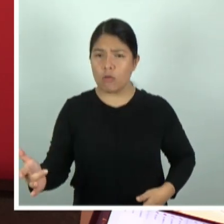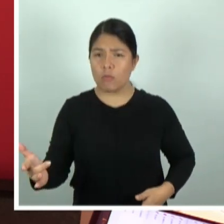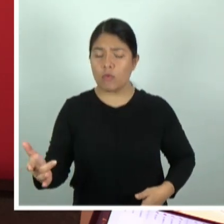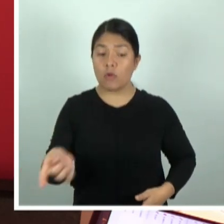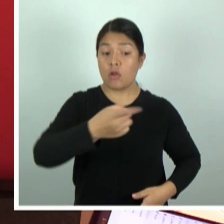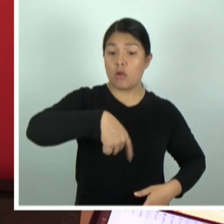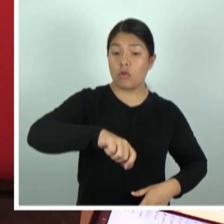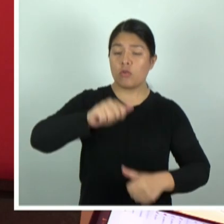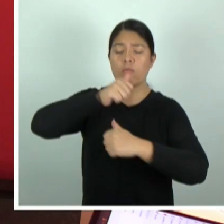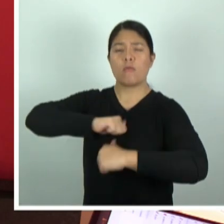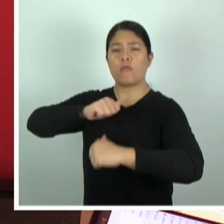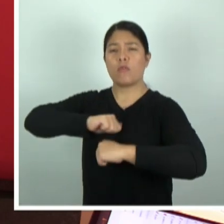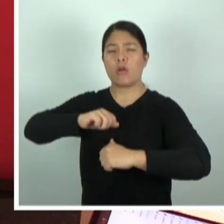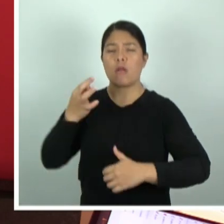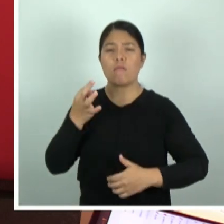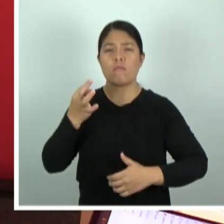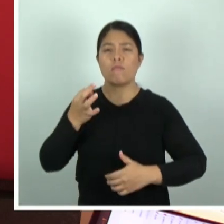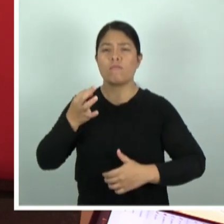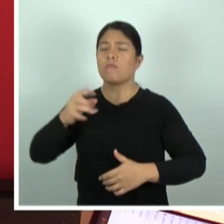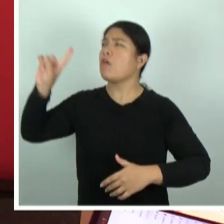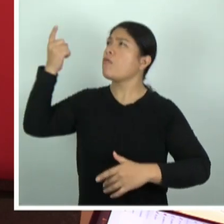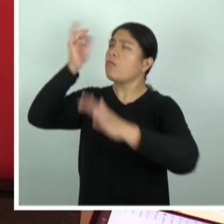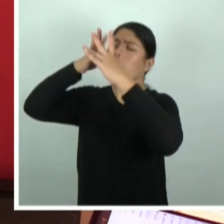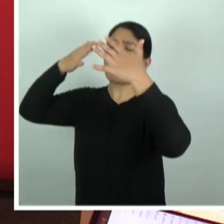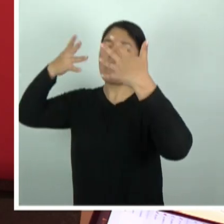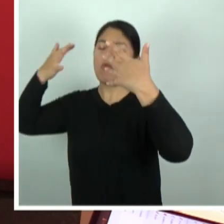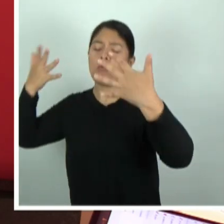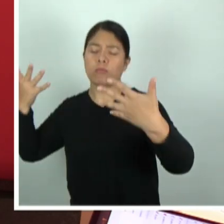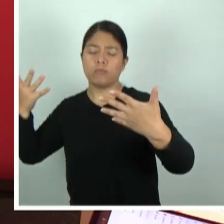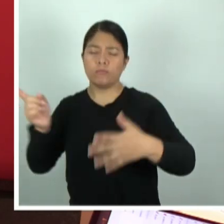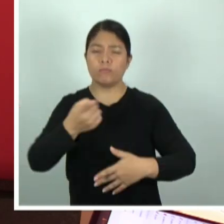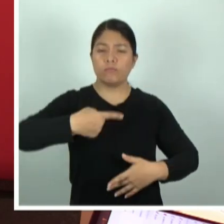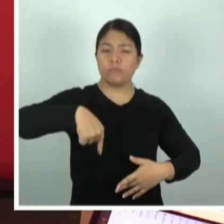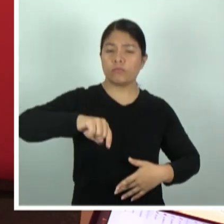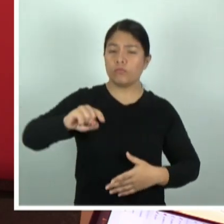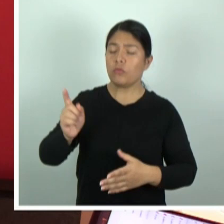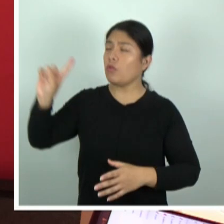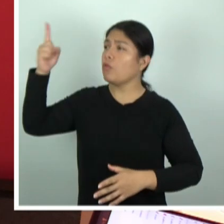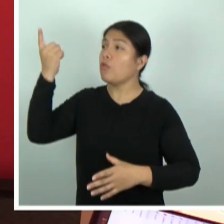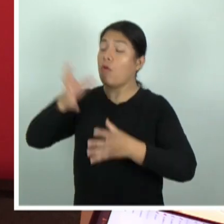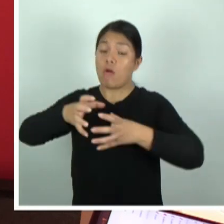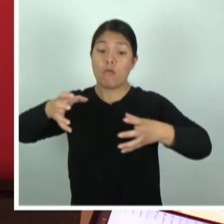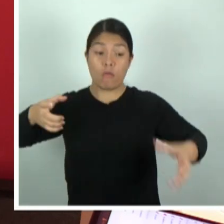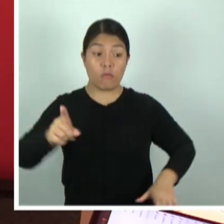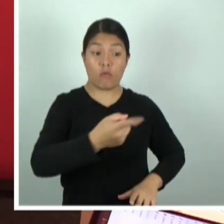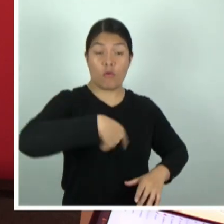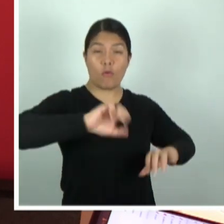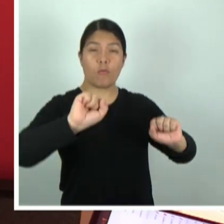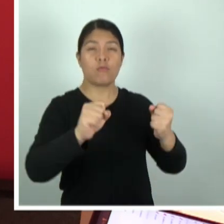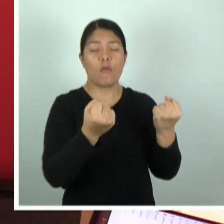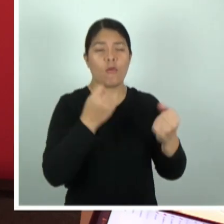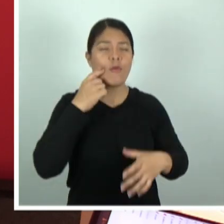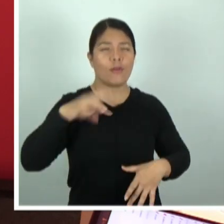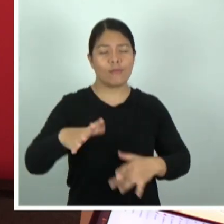bienaventurada y la manifestación gloriosa de nuestro gran Dios y Salvador Jesucristo.